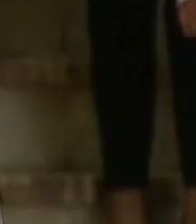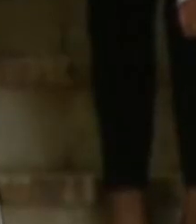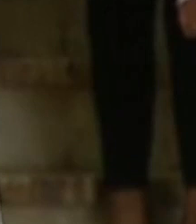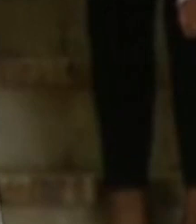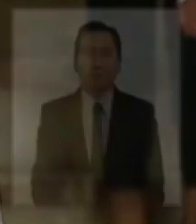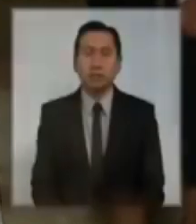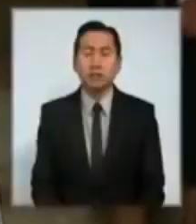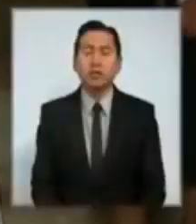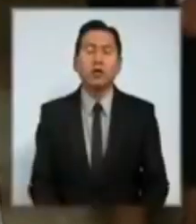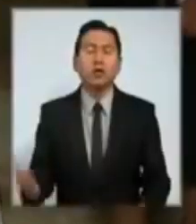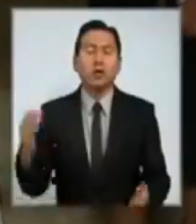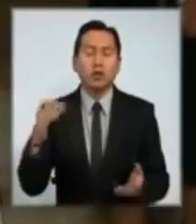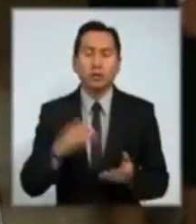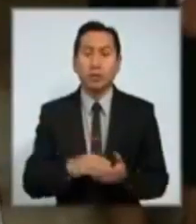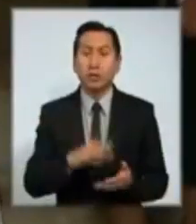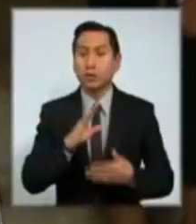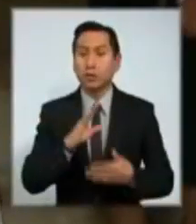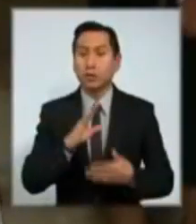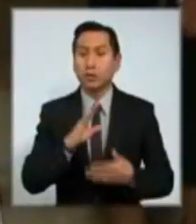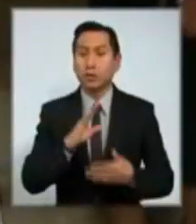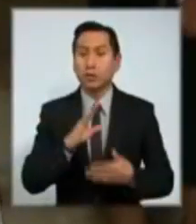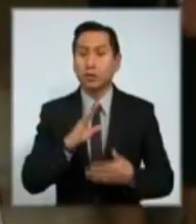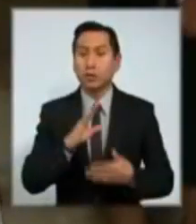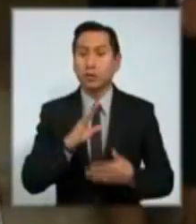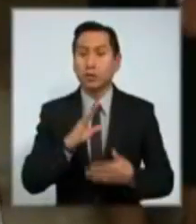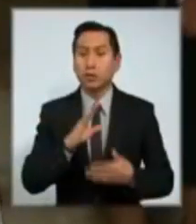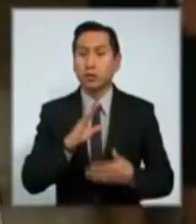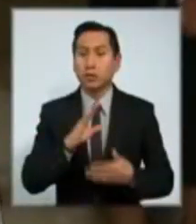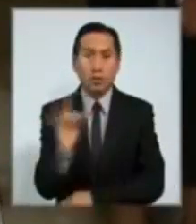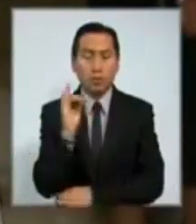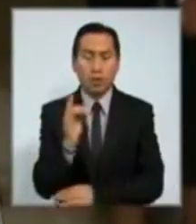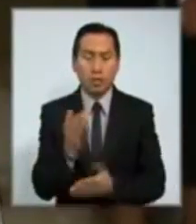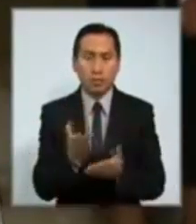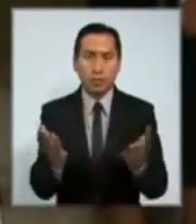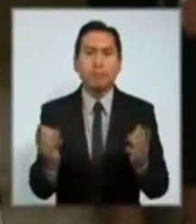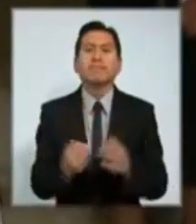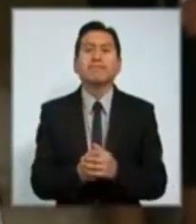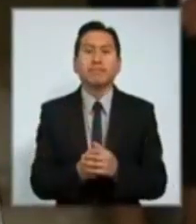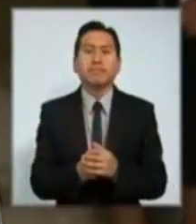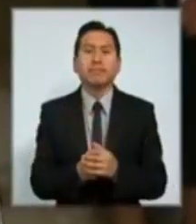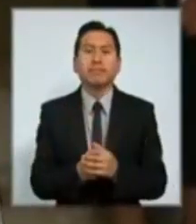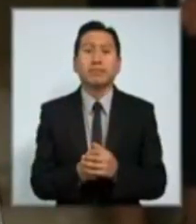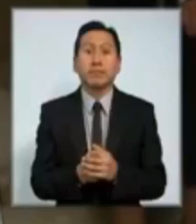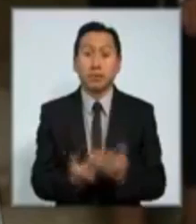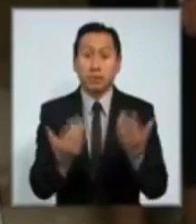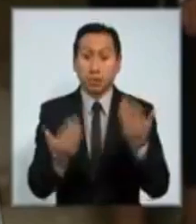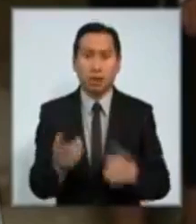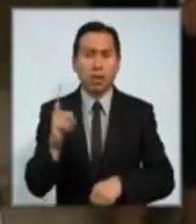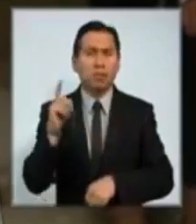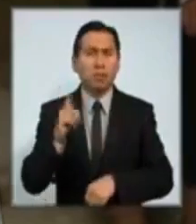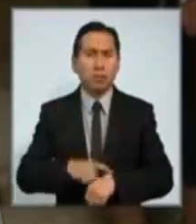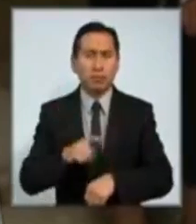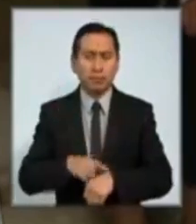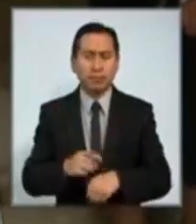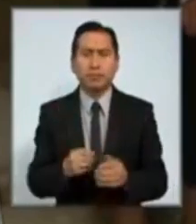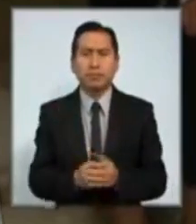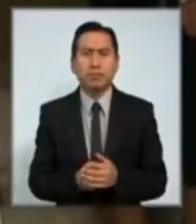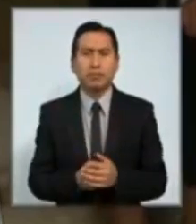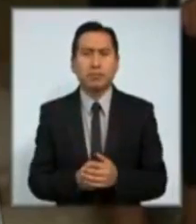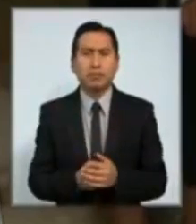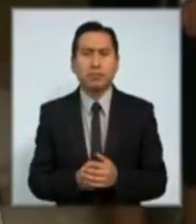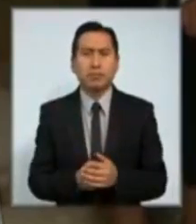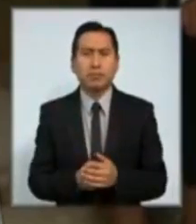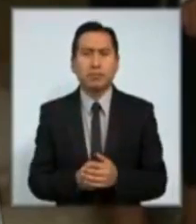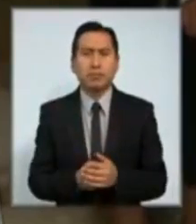Quiero nuevamente dirigirme a todas las familias bolivianas, porque en estos momentos tenemos que